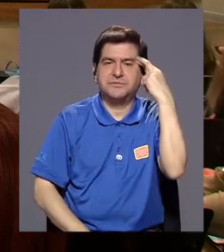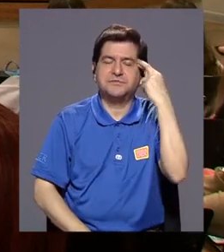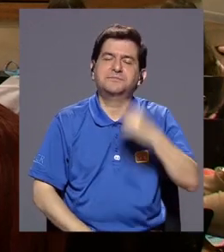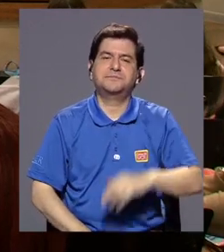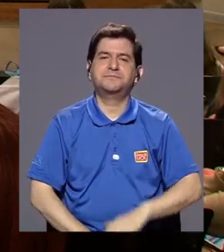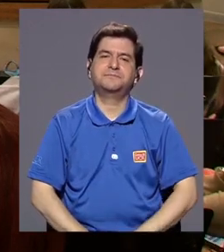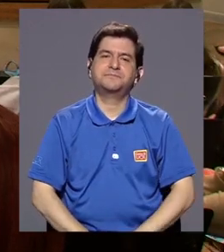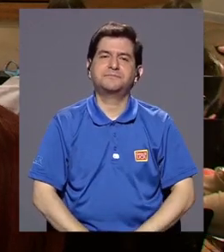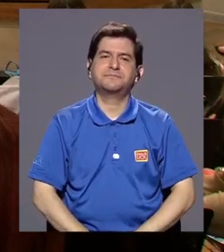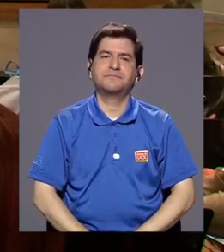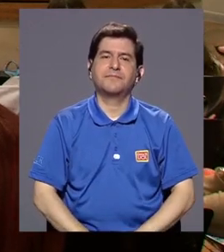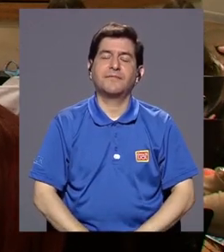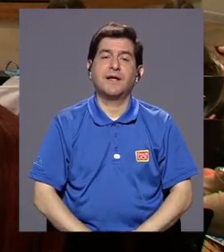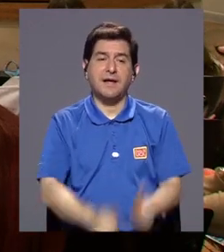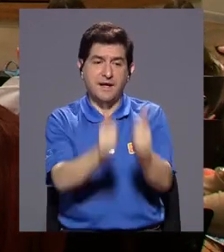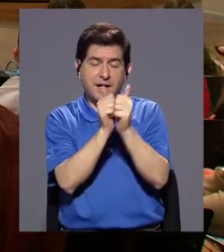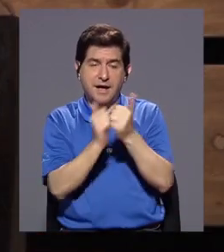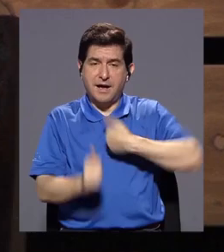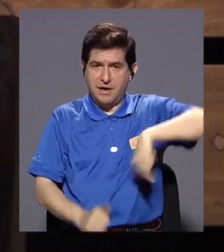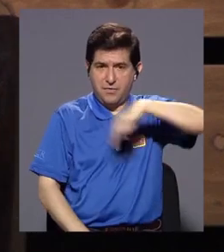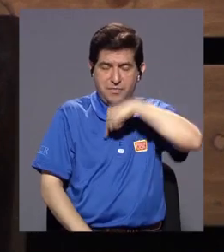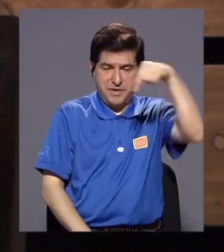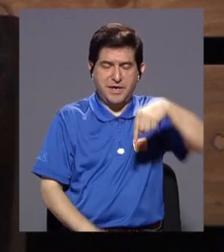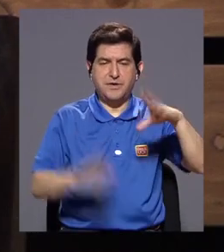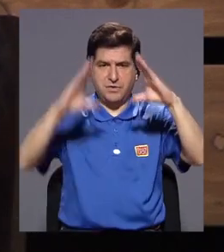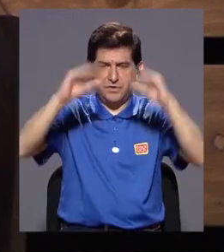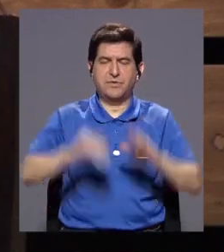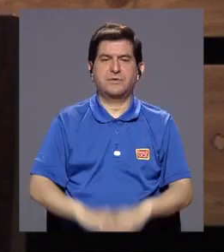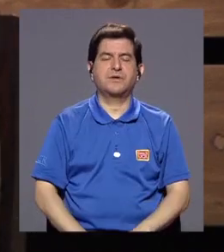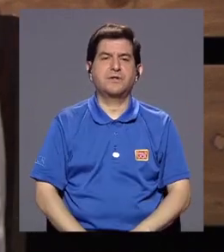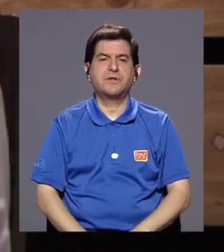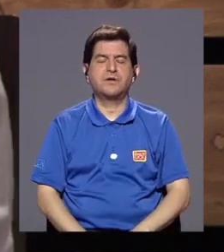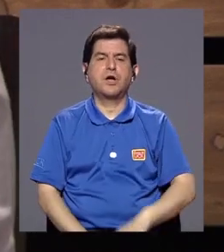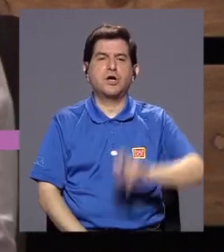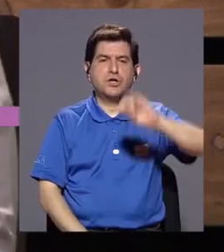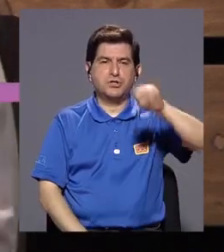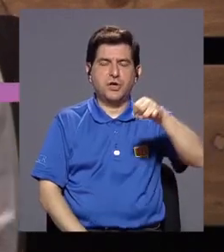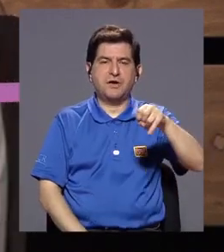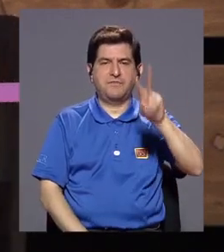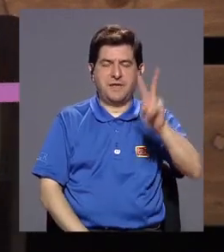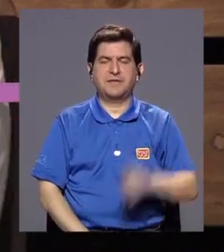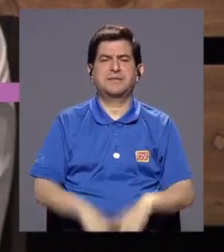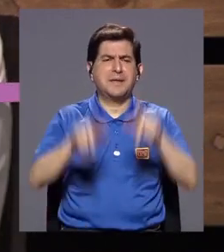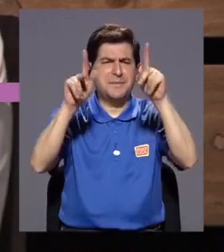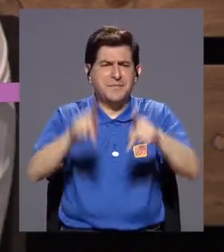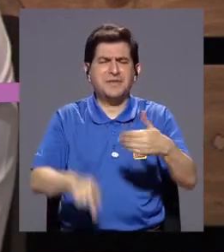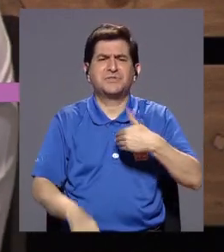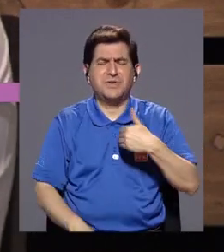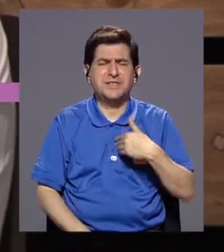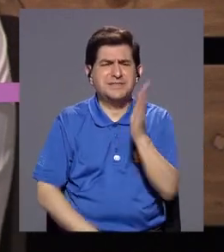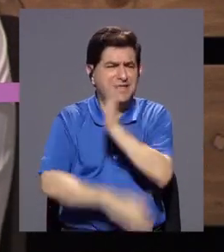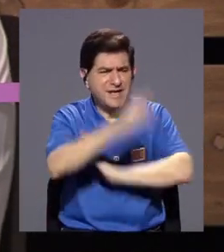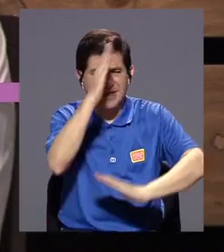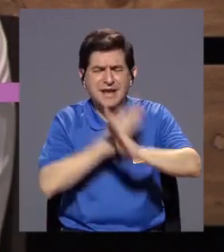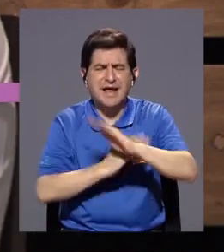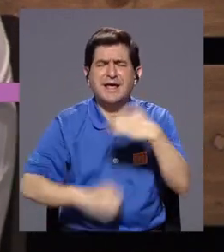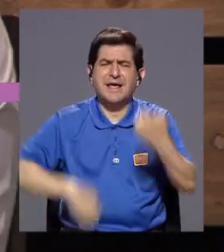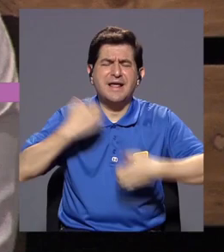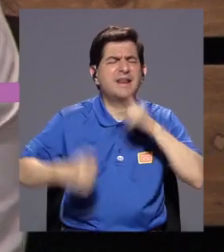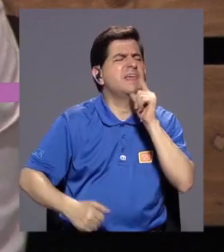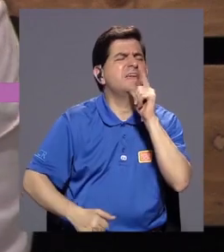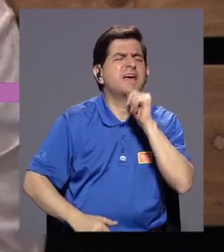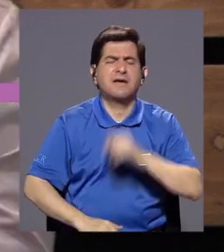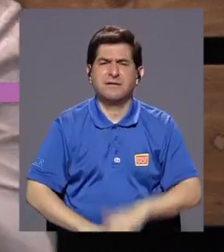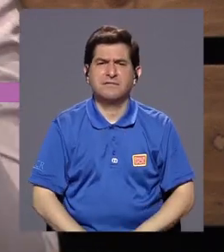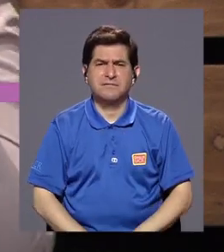acompaña en esta tarde Yohebet Valverde. ¿Quiénes son las personas con una discapacidad emocional? Qué difícil